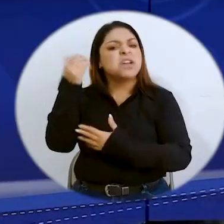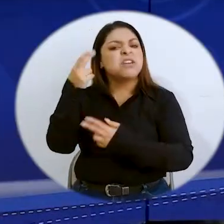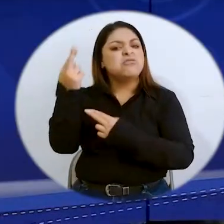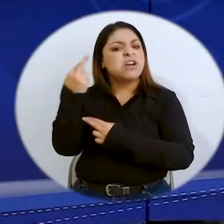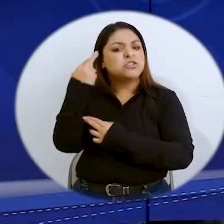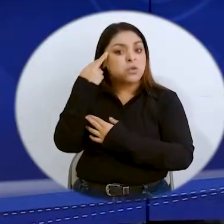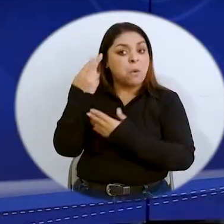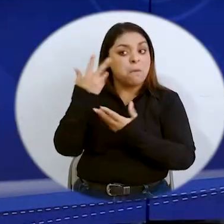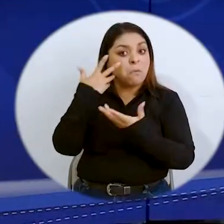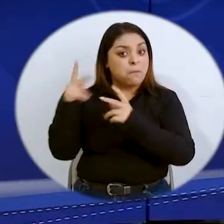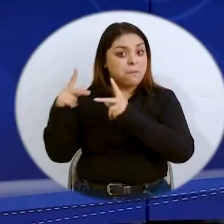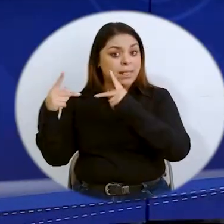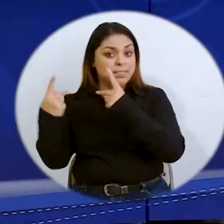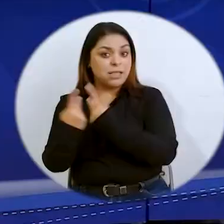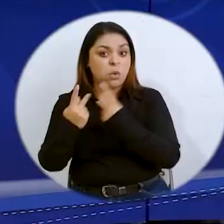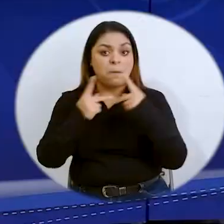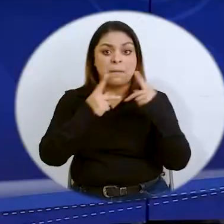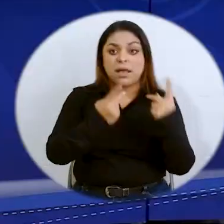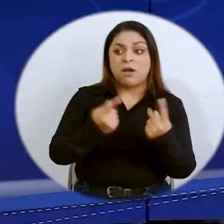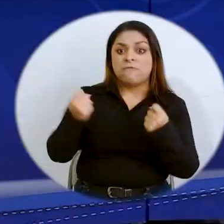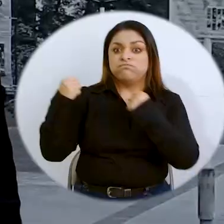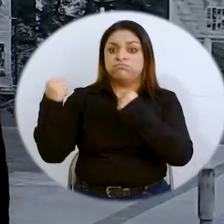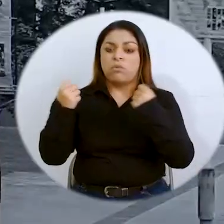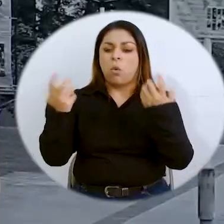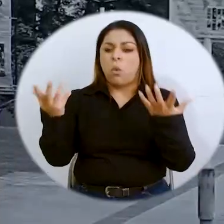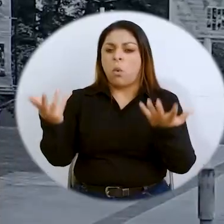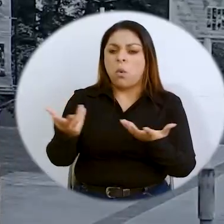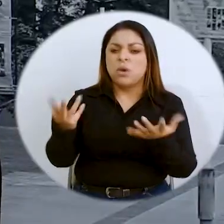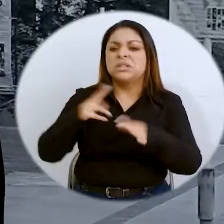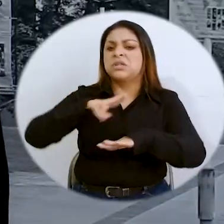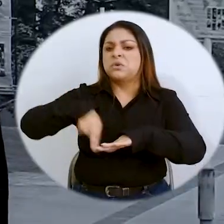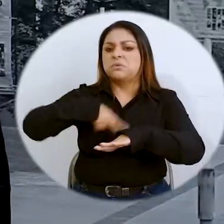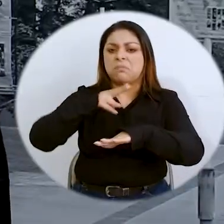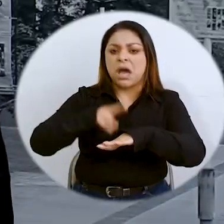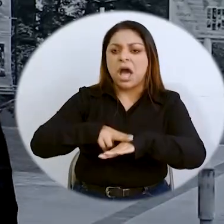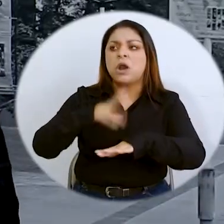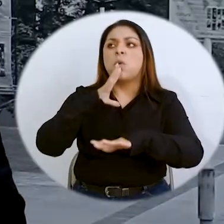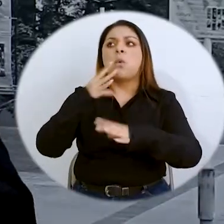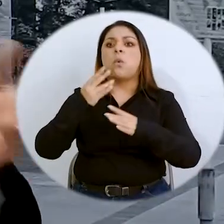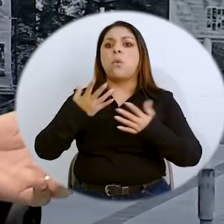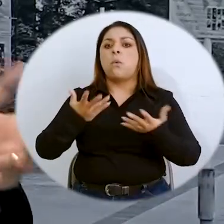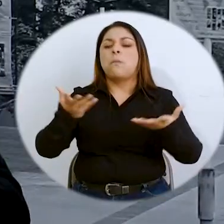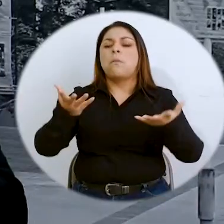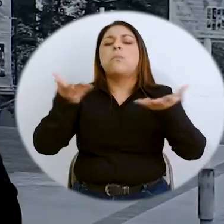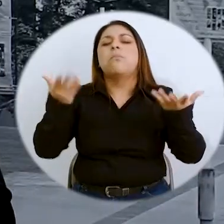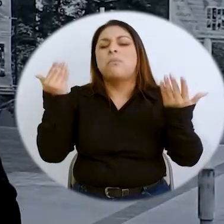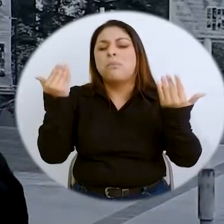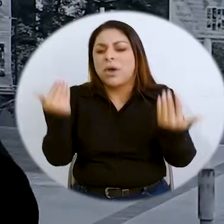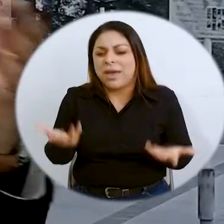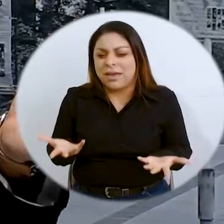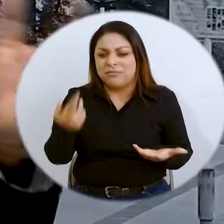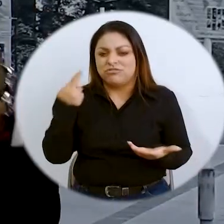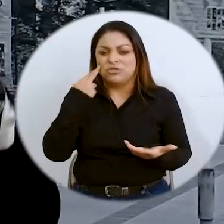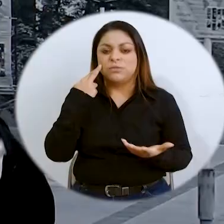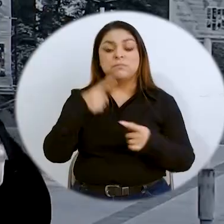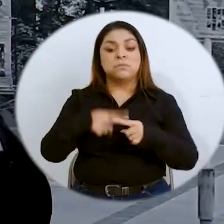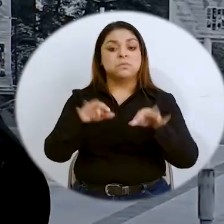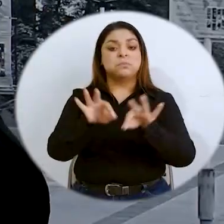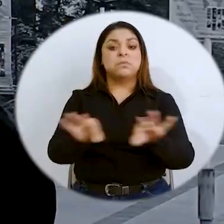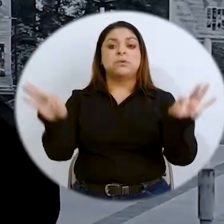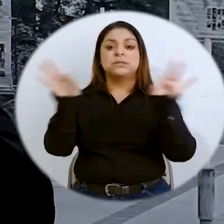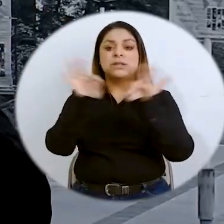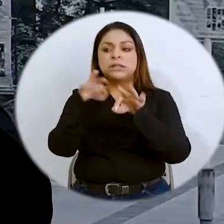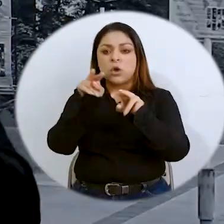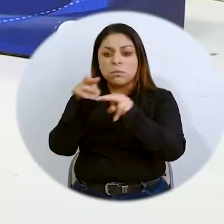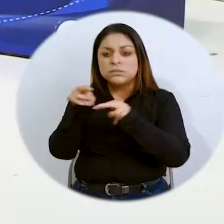partidos, si fue algo más orgánico, si fue por las condiciones de la actual elección, pero sí es importante siempre observar cómo las